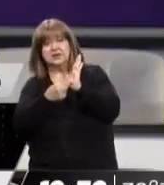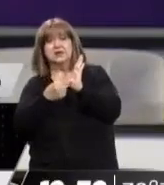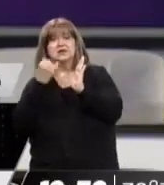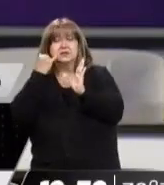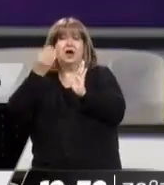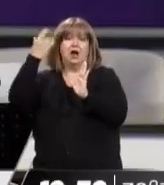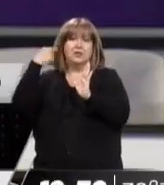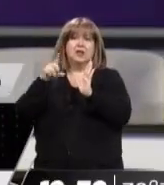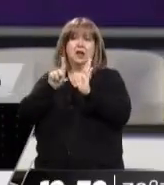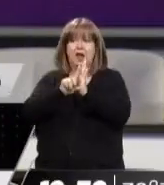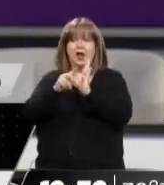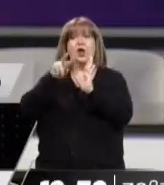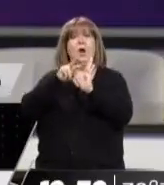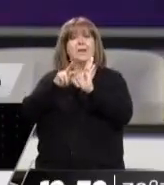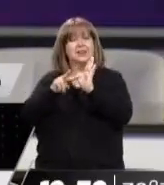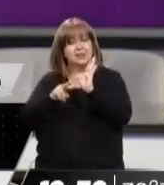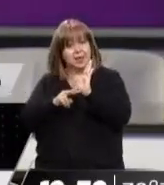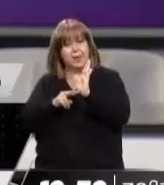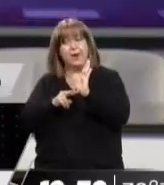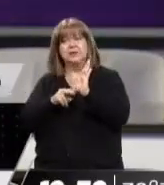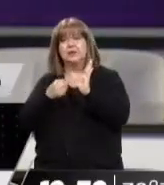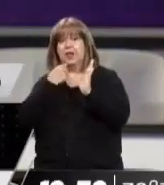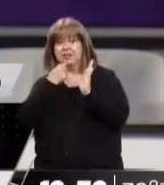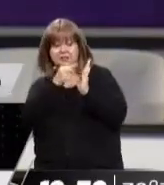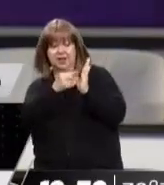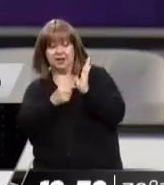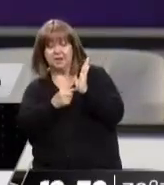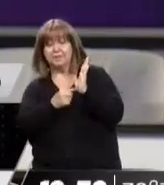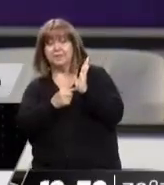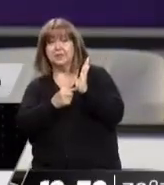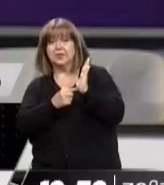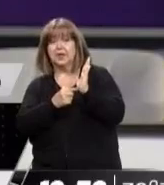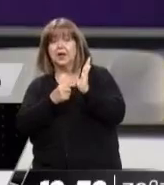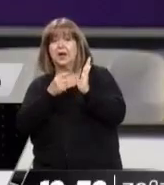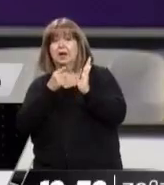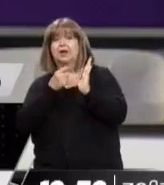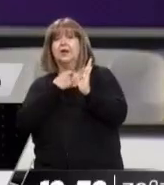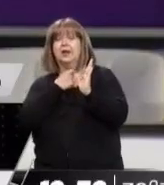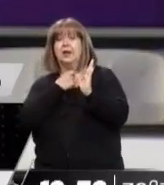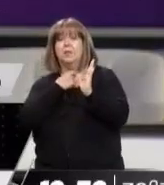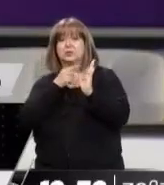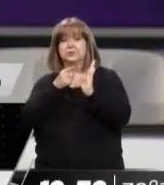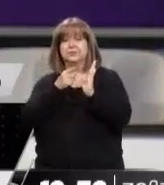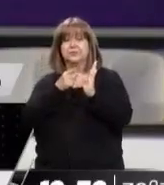dictado leyes, se han dictado normas donde tratan de alguna manera, romper esta visión